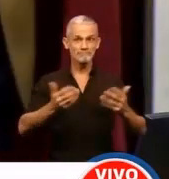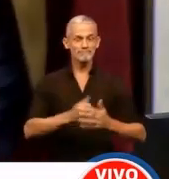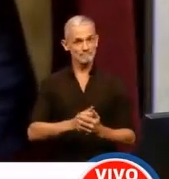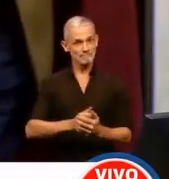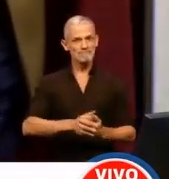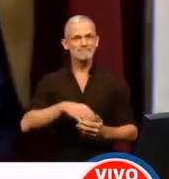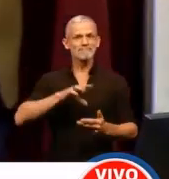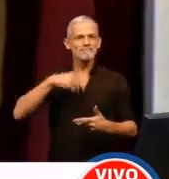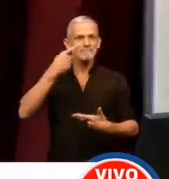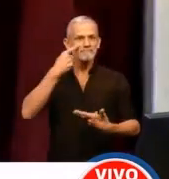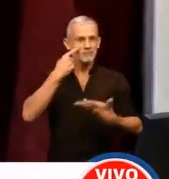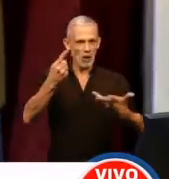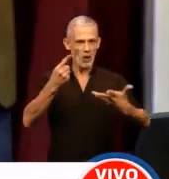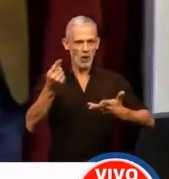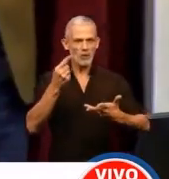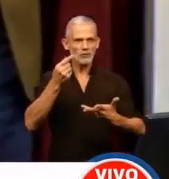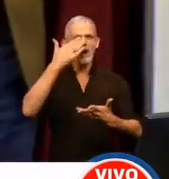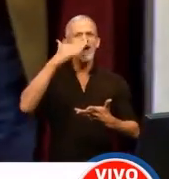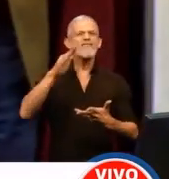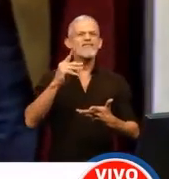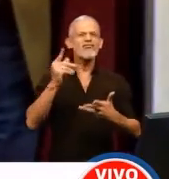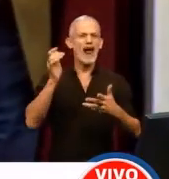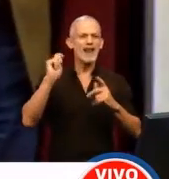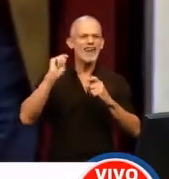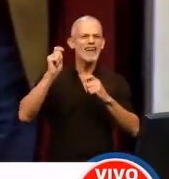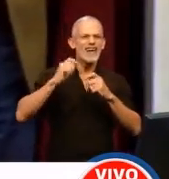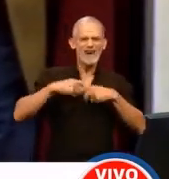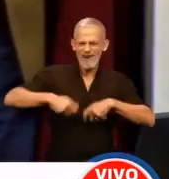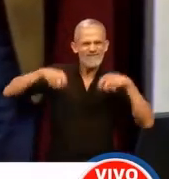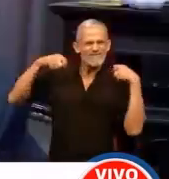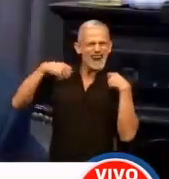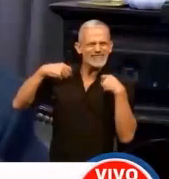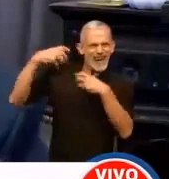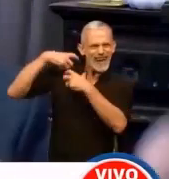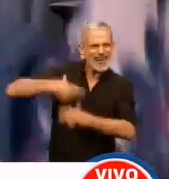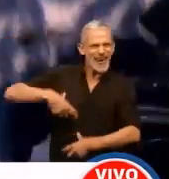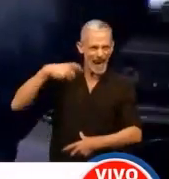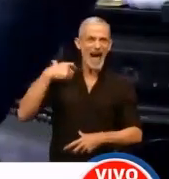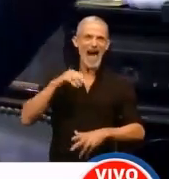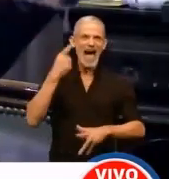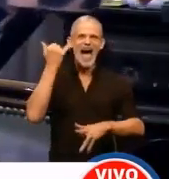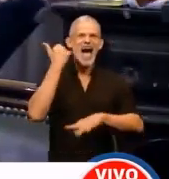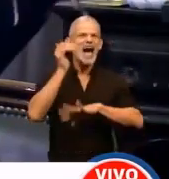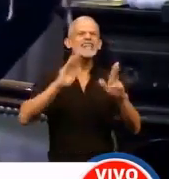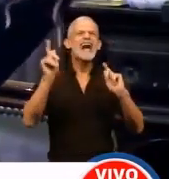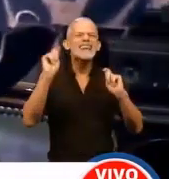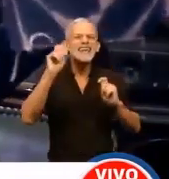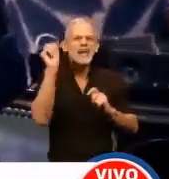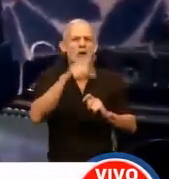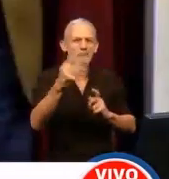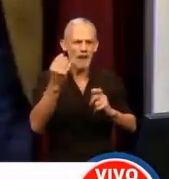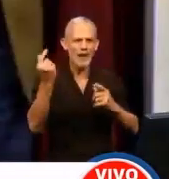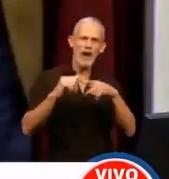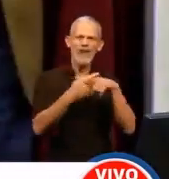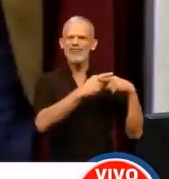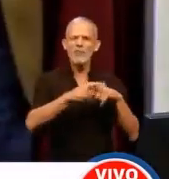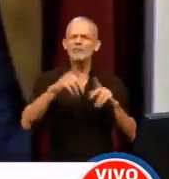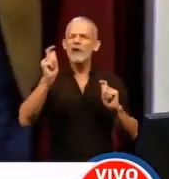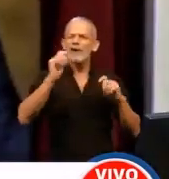Hemos conocido finalmente de quién era la frazada, diputado. ¿De quién era finalmente? Porque había una discusión